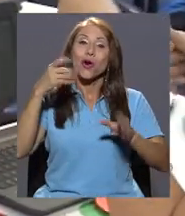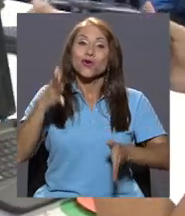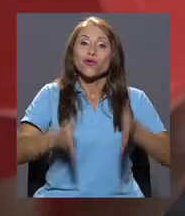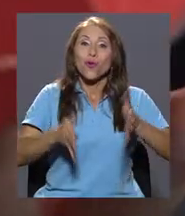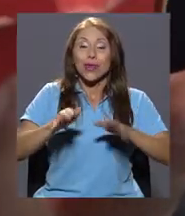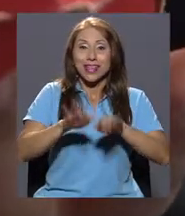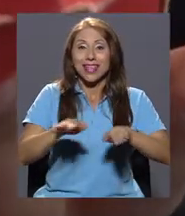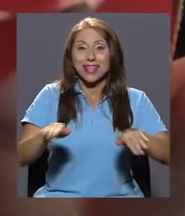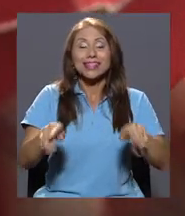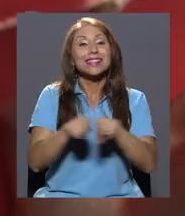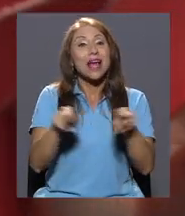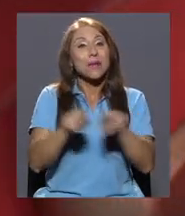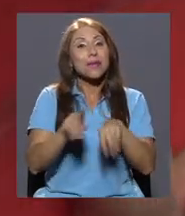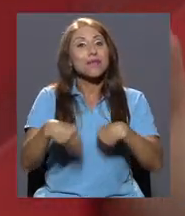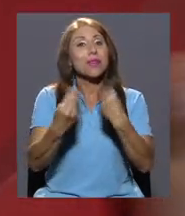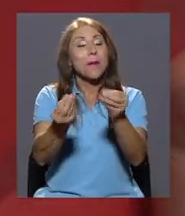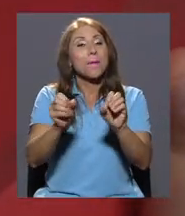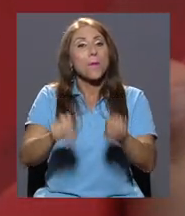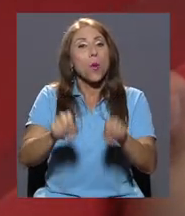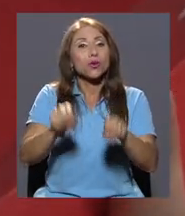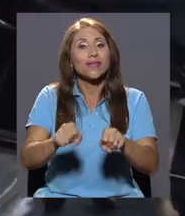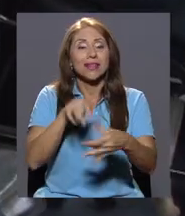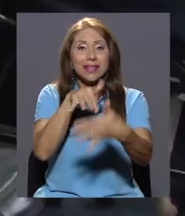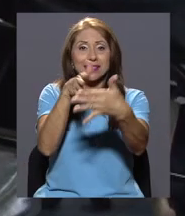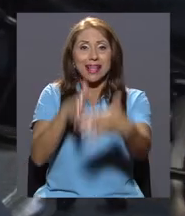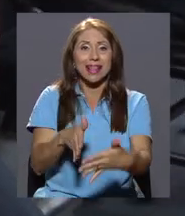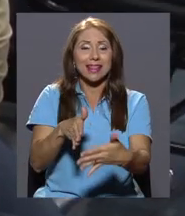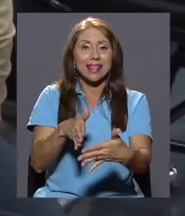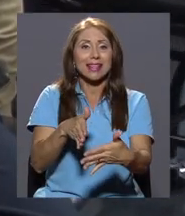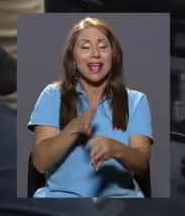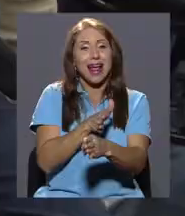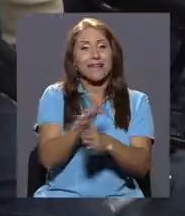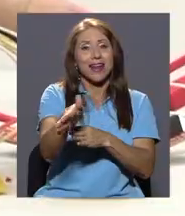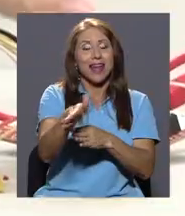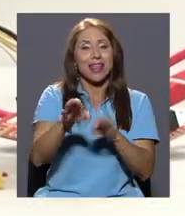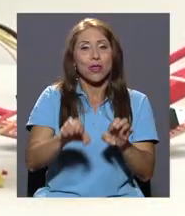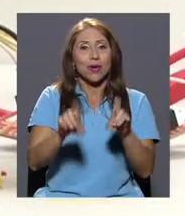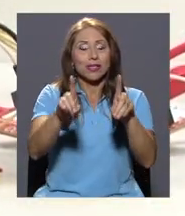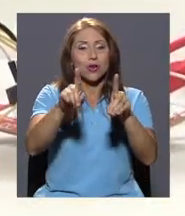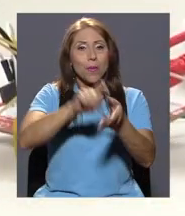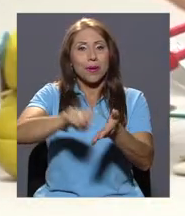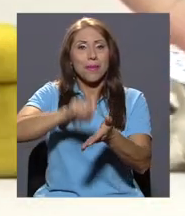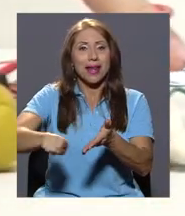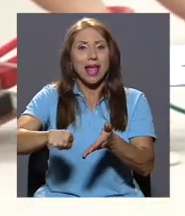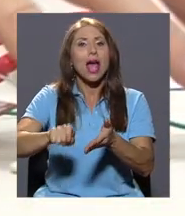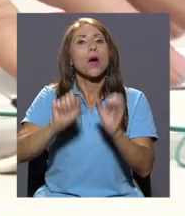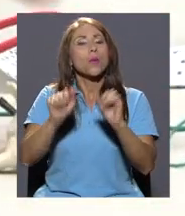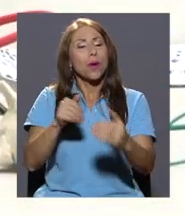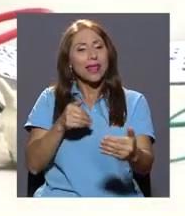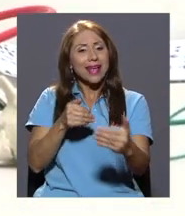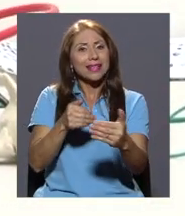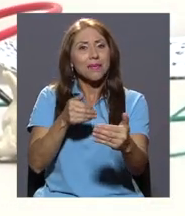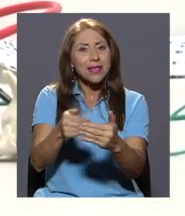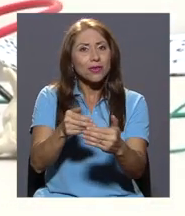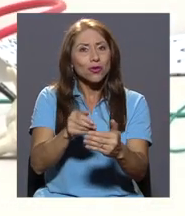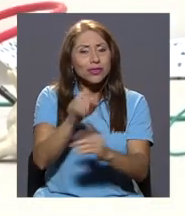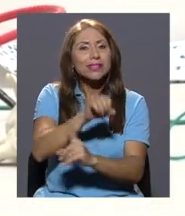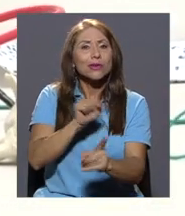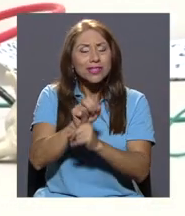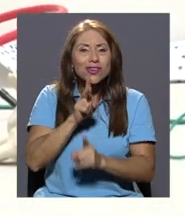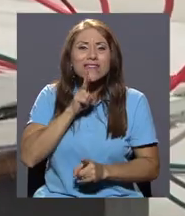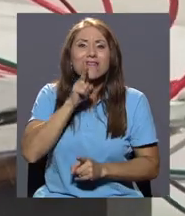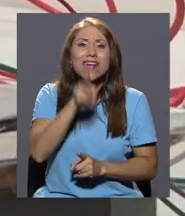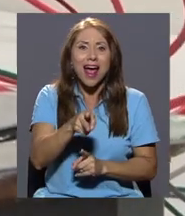RobotiKids, además, posibilita que los estudiantes de la carrera de educación primaria tengan un acercamiento a situaciones reales docentes y